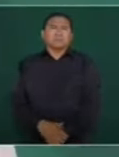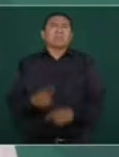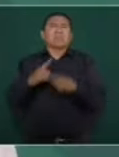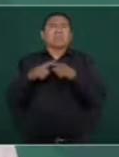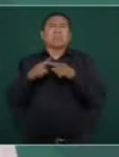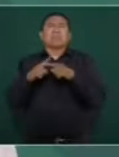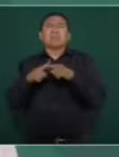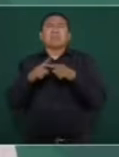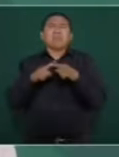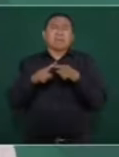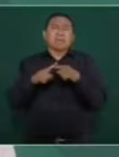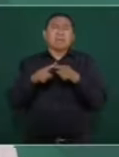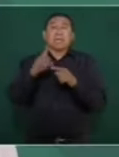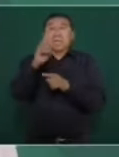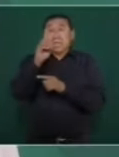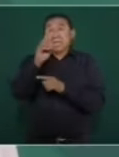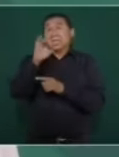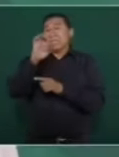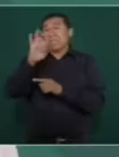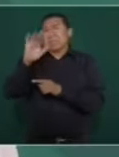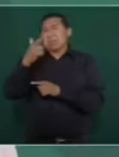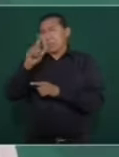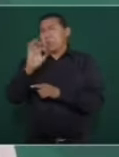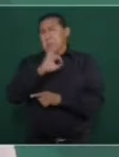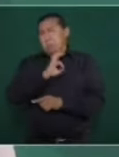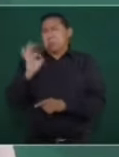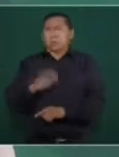¿Quién más? Diego, podrías.